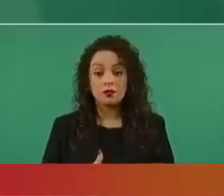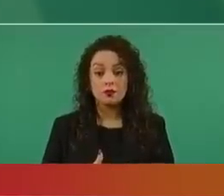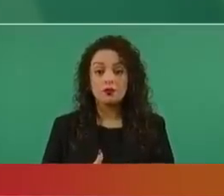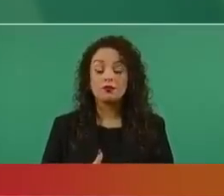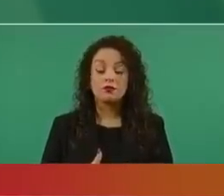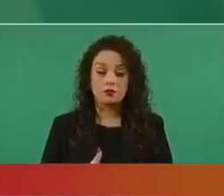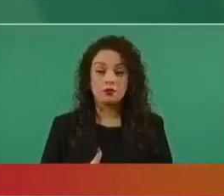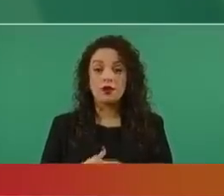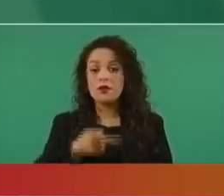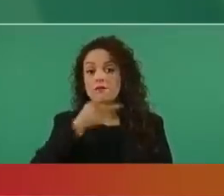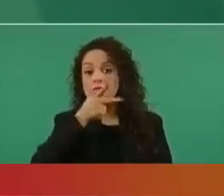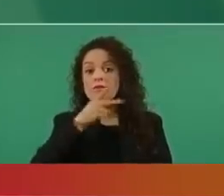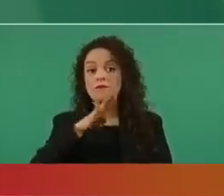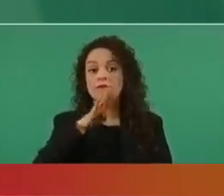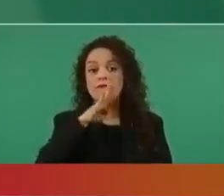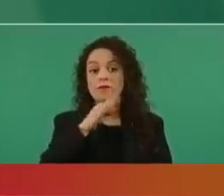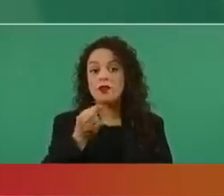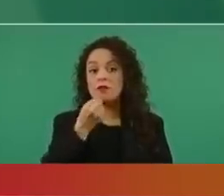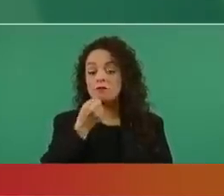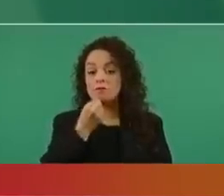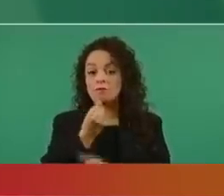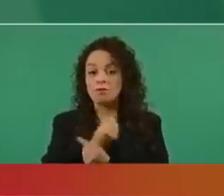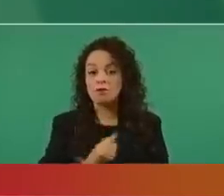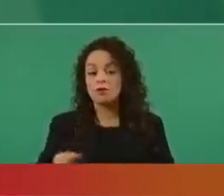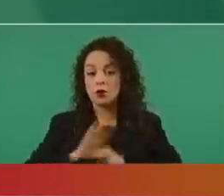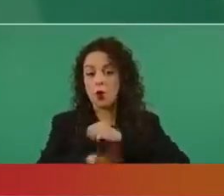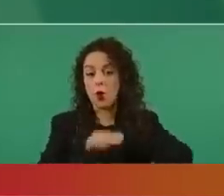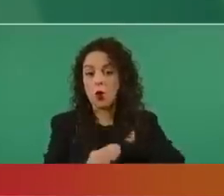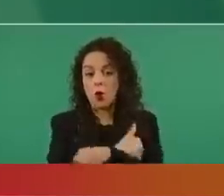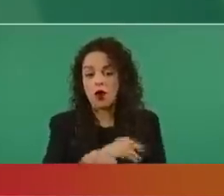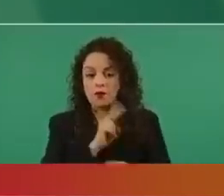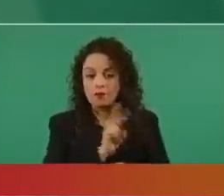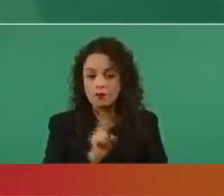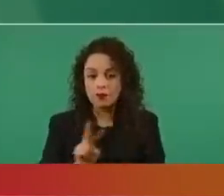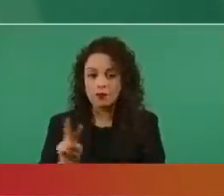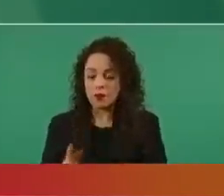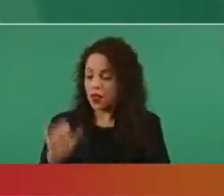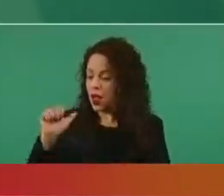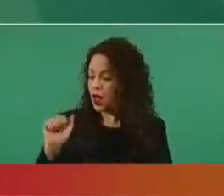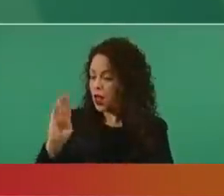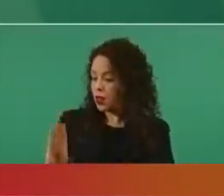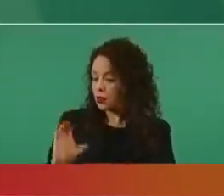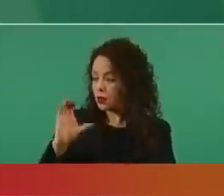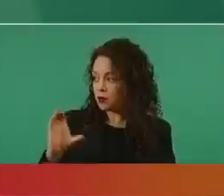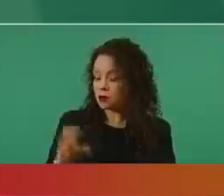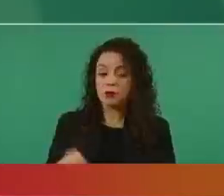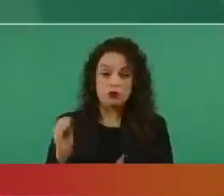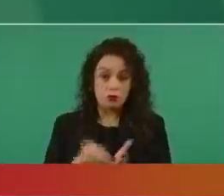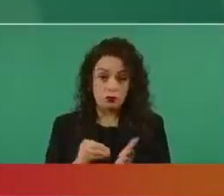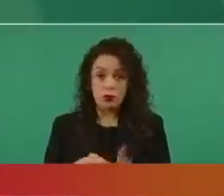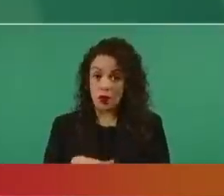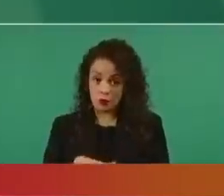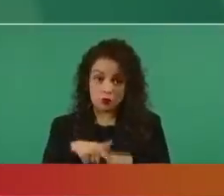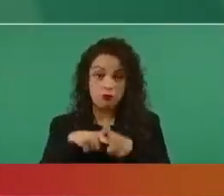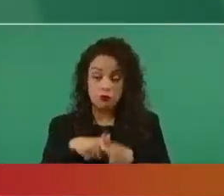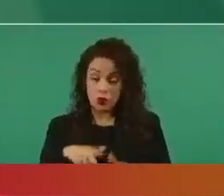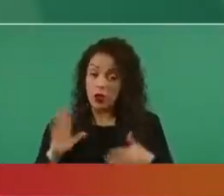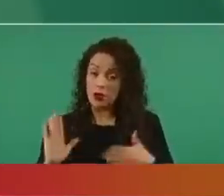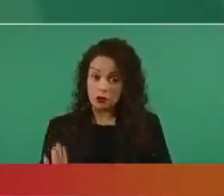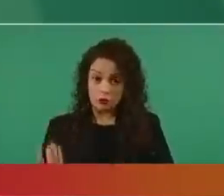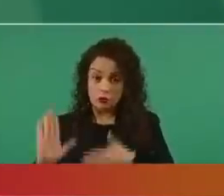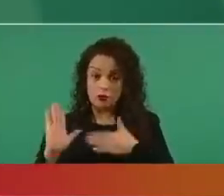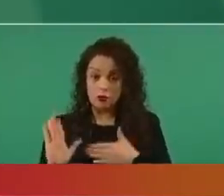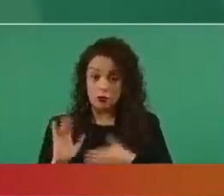madres, padres de los niños de la guardería ABC. Tenemos ese compromiso. Se ha ido avanzando,